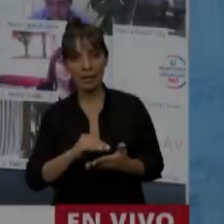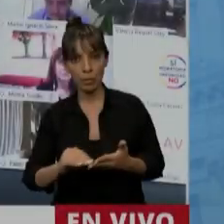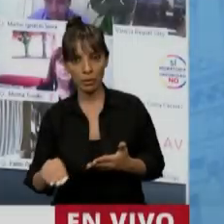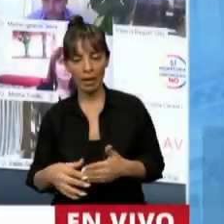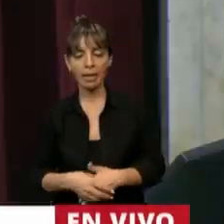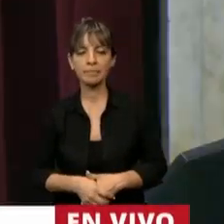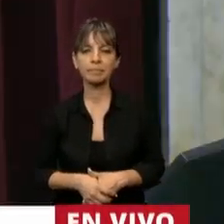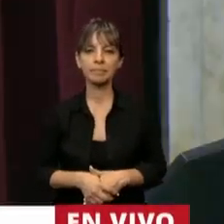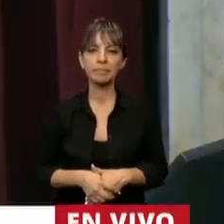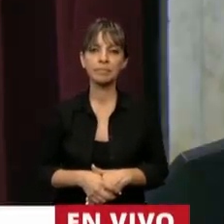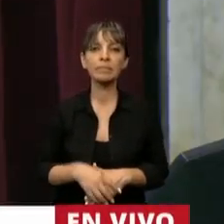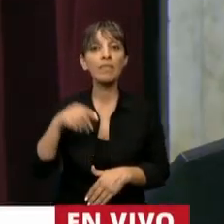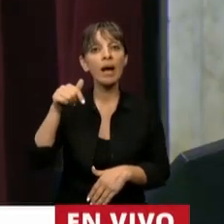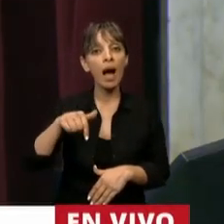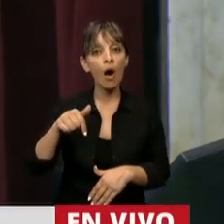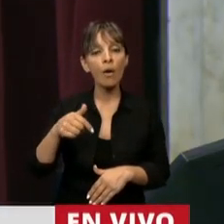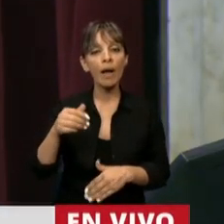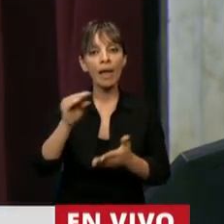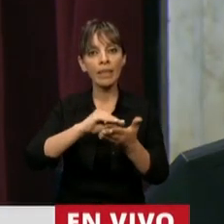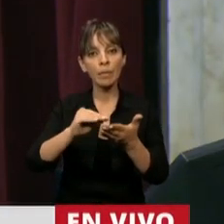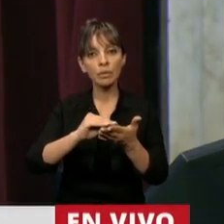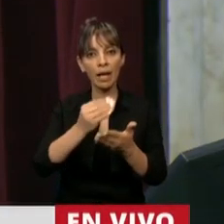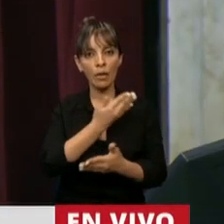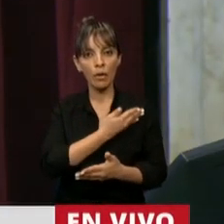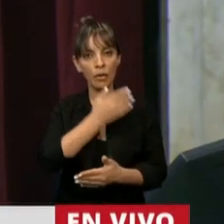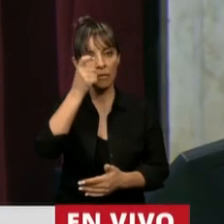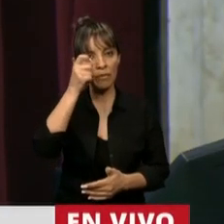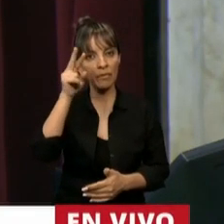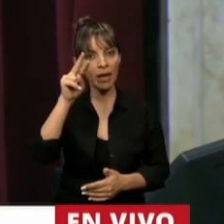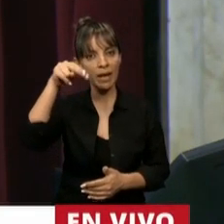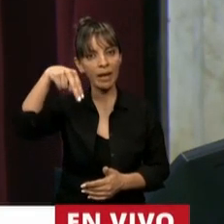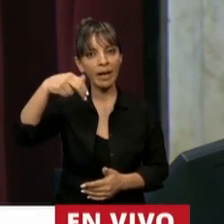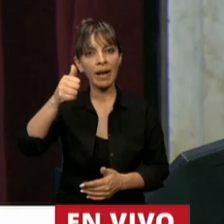Tiene la palabra el diputado Eduardo Fernández.